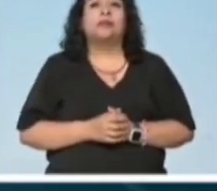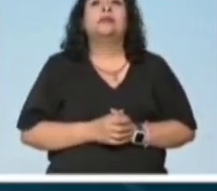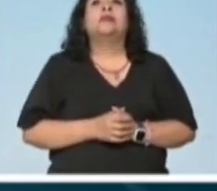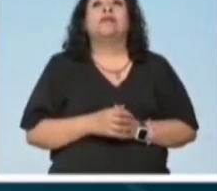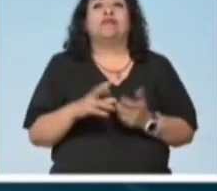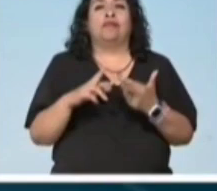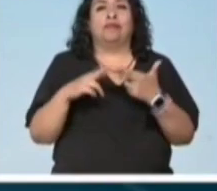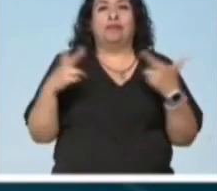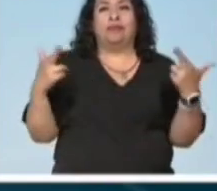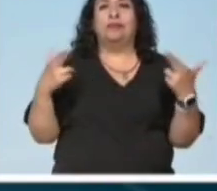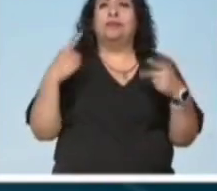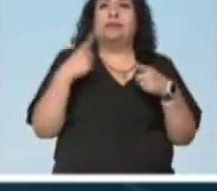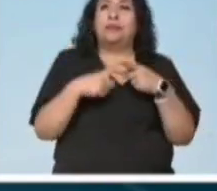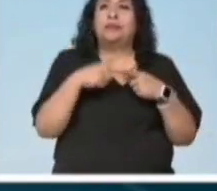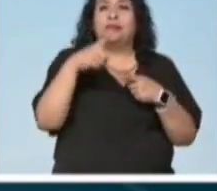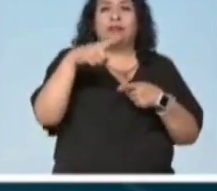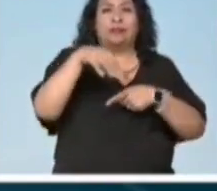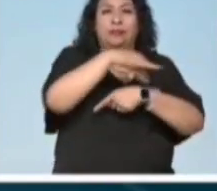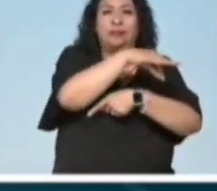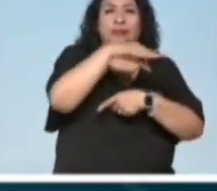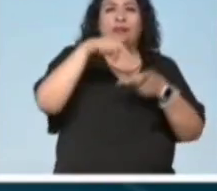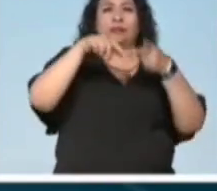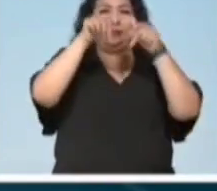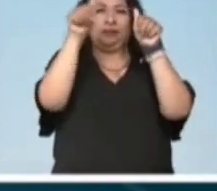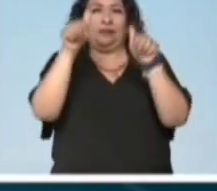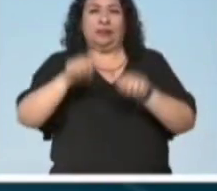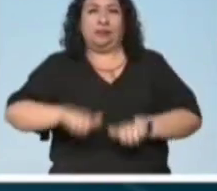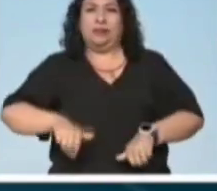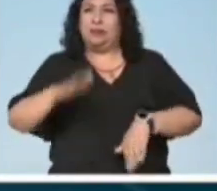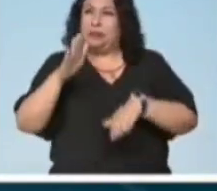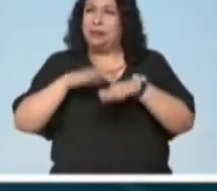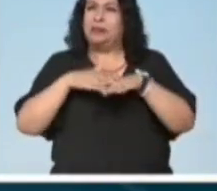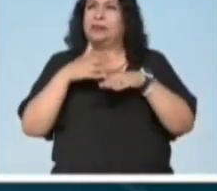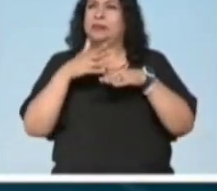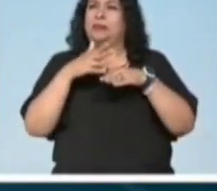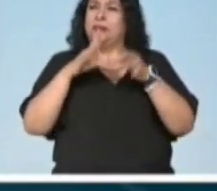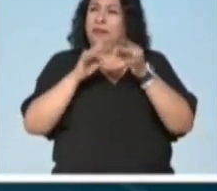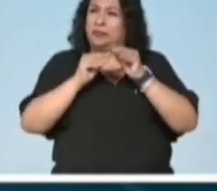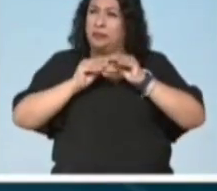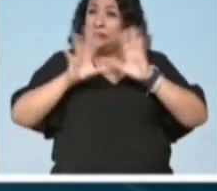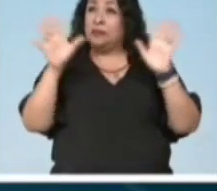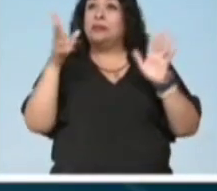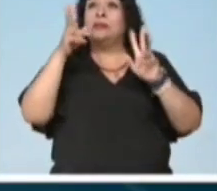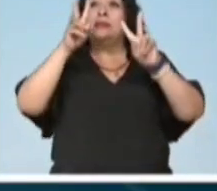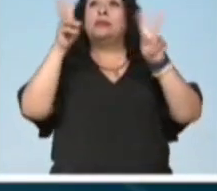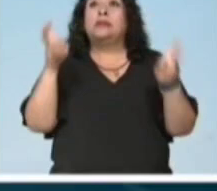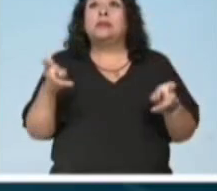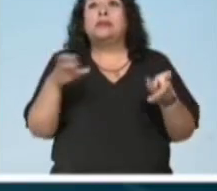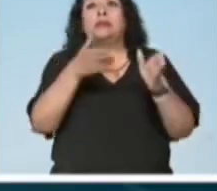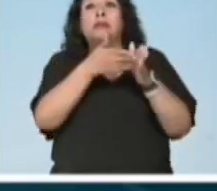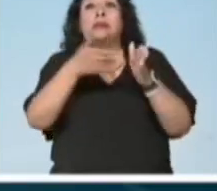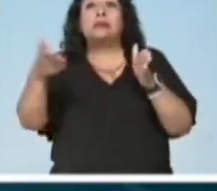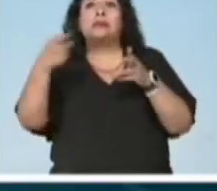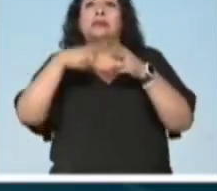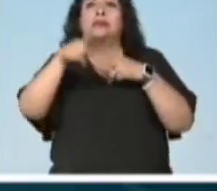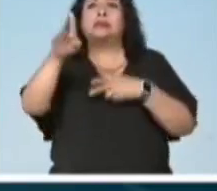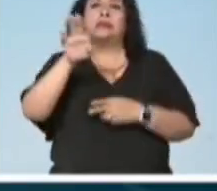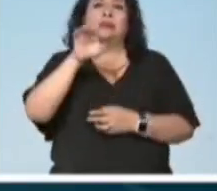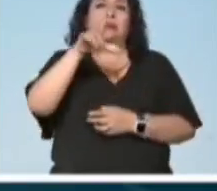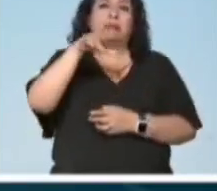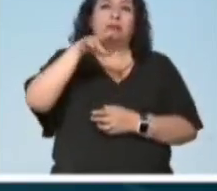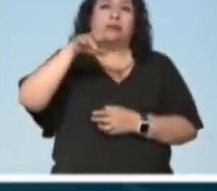la relación que existe entre la arquitectura y las artes en su más amplia definición es el tema del ciclo que comenzó en el Colegio